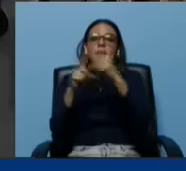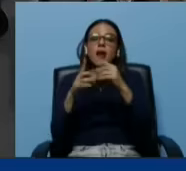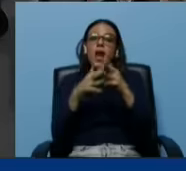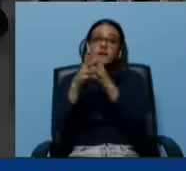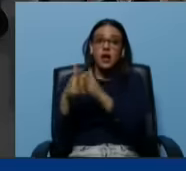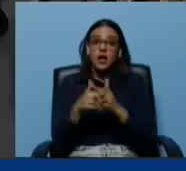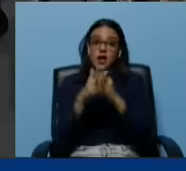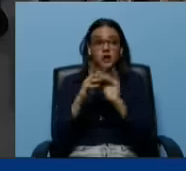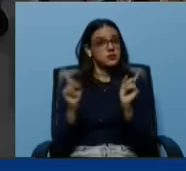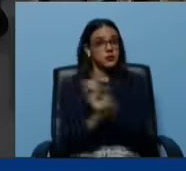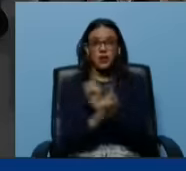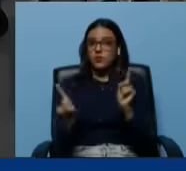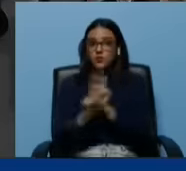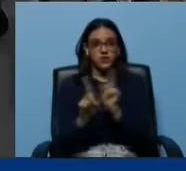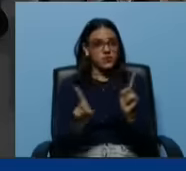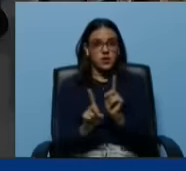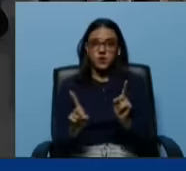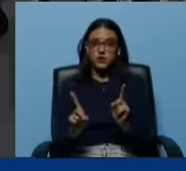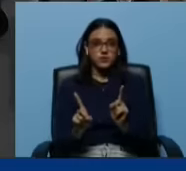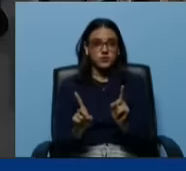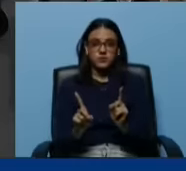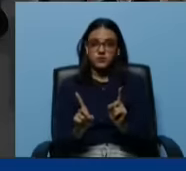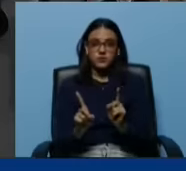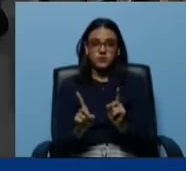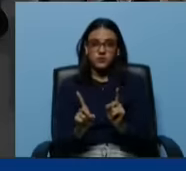lo que dicen los